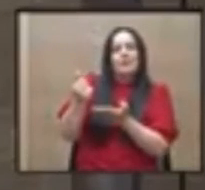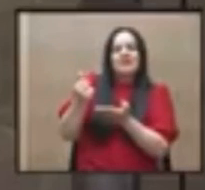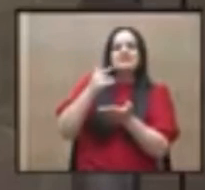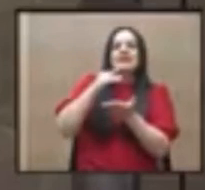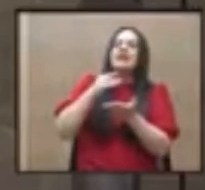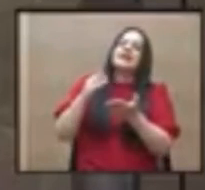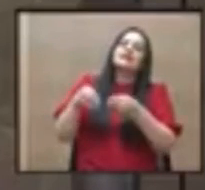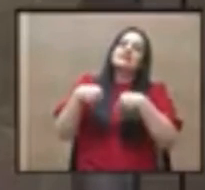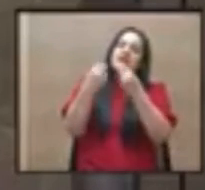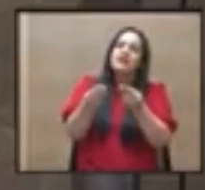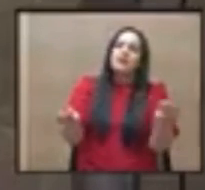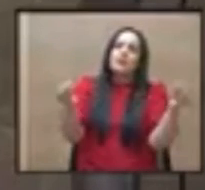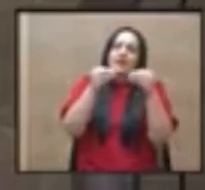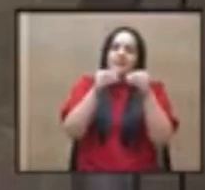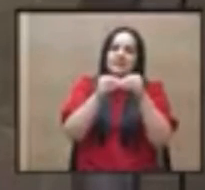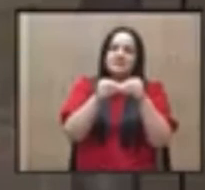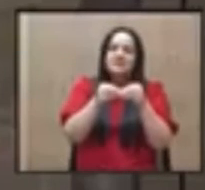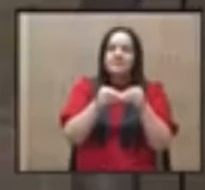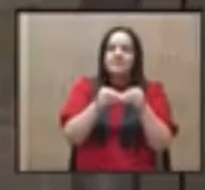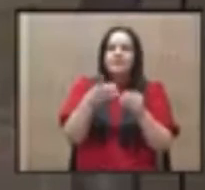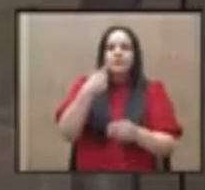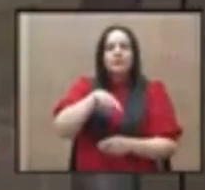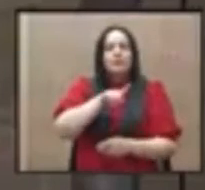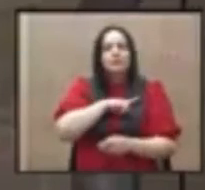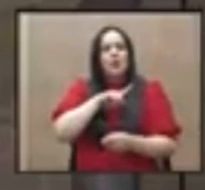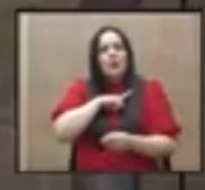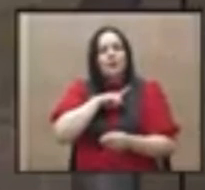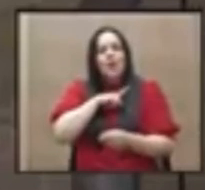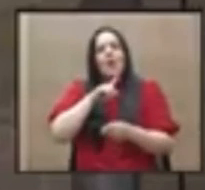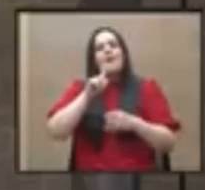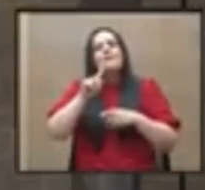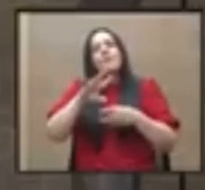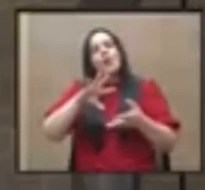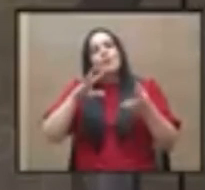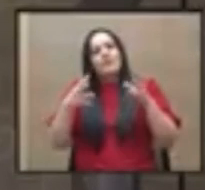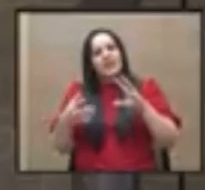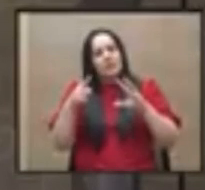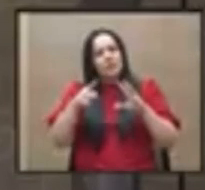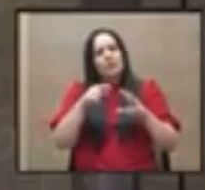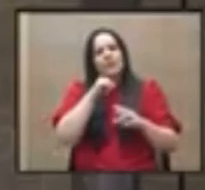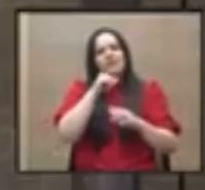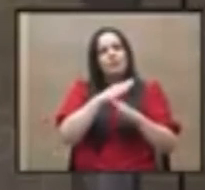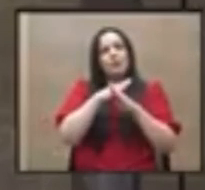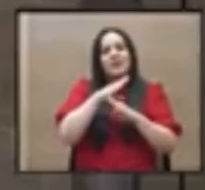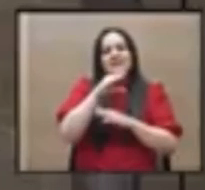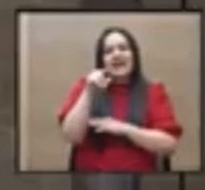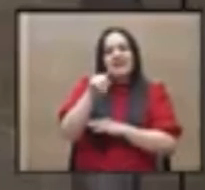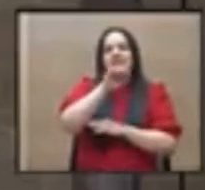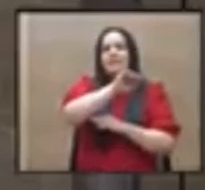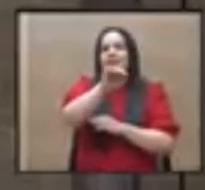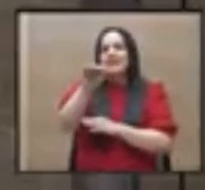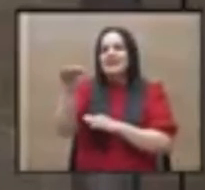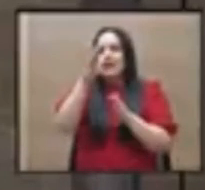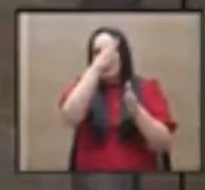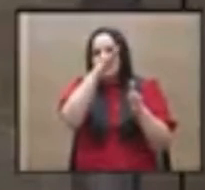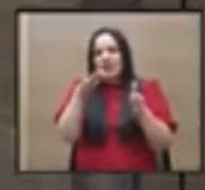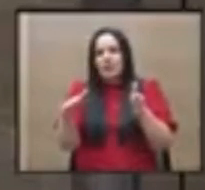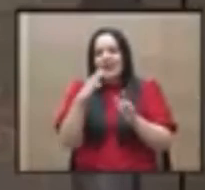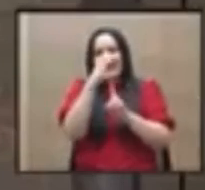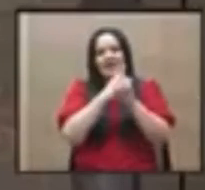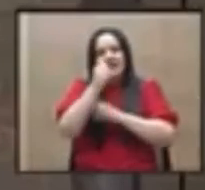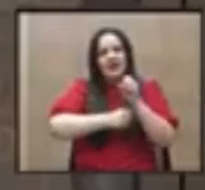más. Nos estamos volviendo inmunes a las advertencias que hace la Contraloría cada año, de que no se avala